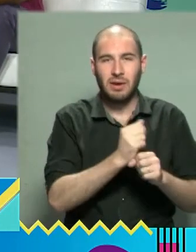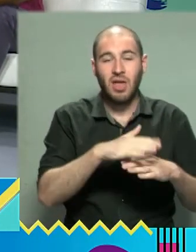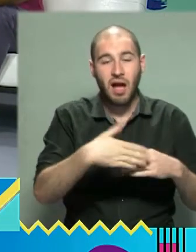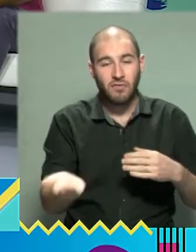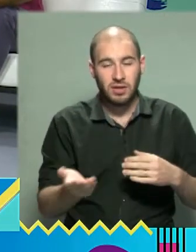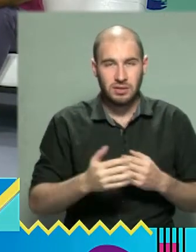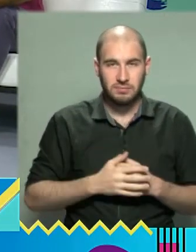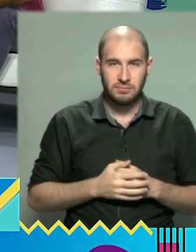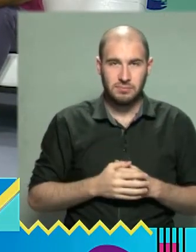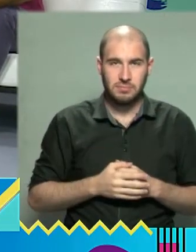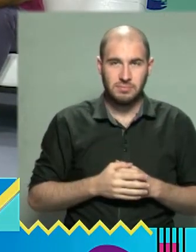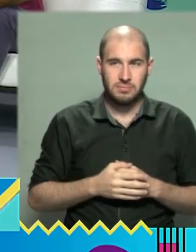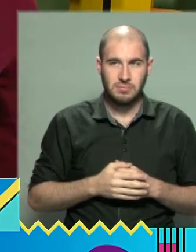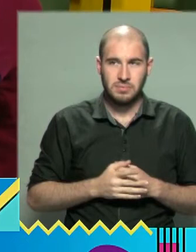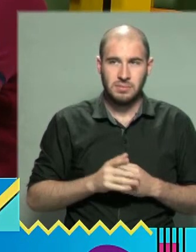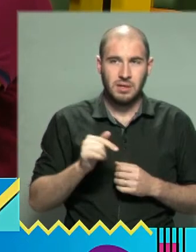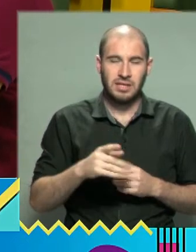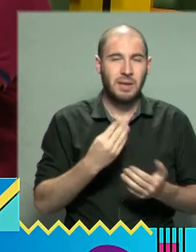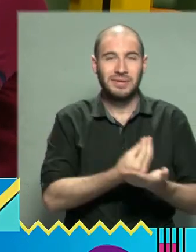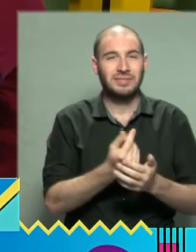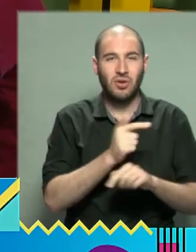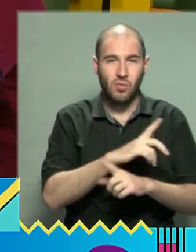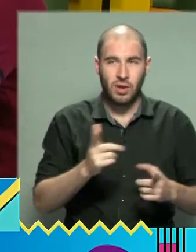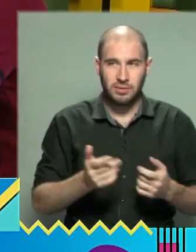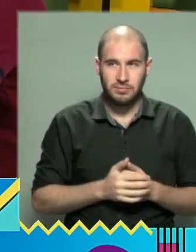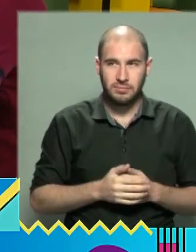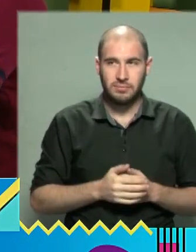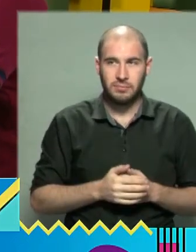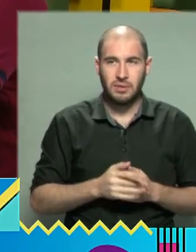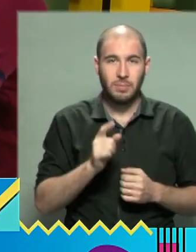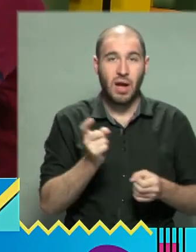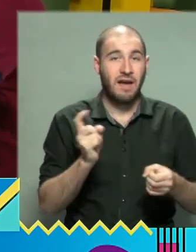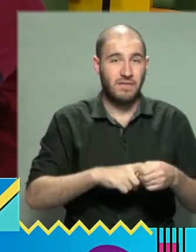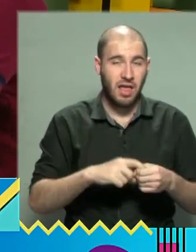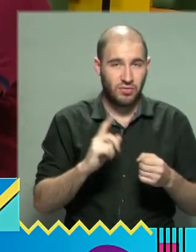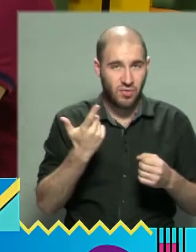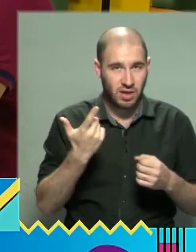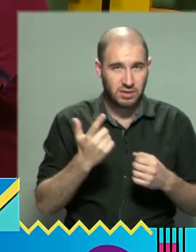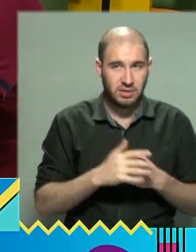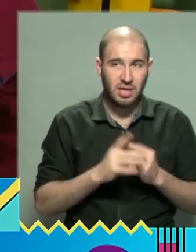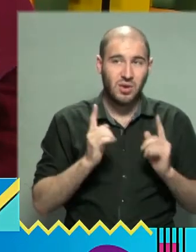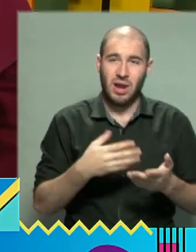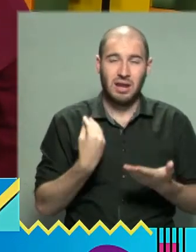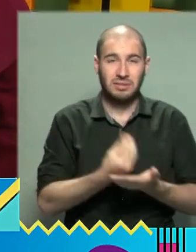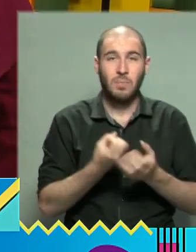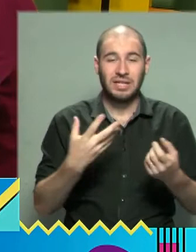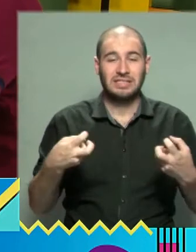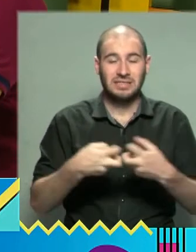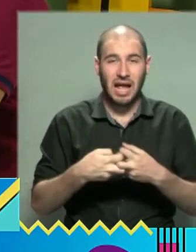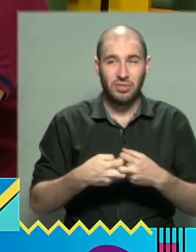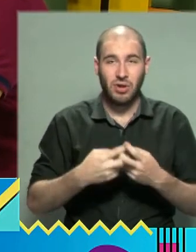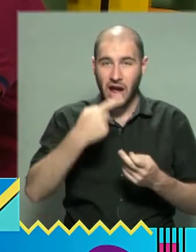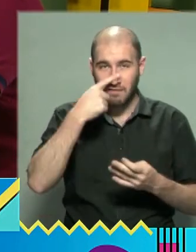fuera, ¿no? Y que no están representados en eso. Si no estás afiliado, o sea, igual estás representado porque es el gremio quien